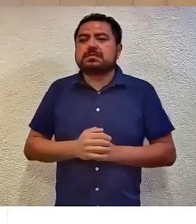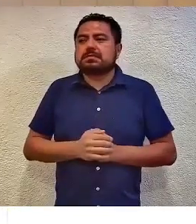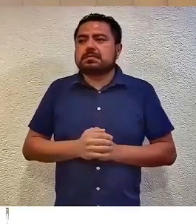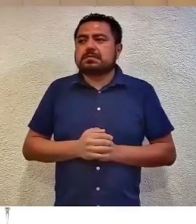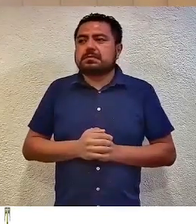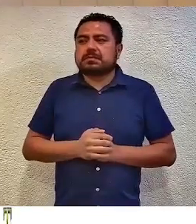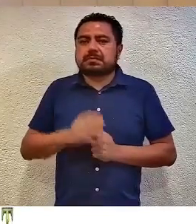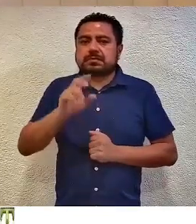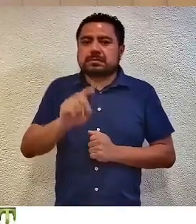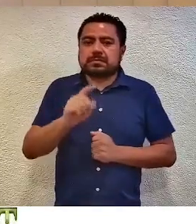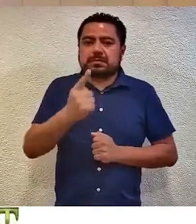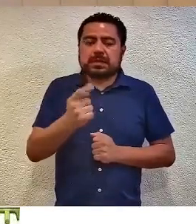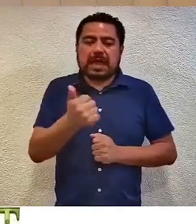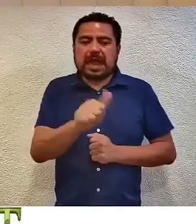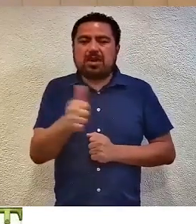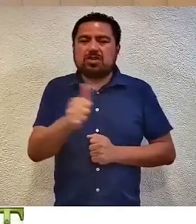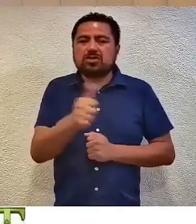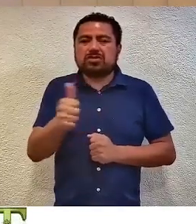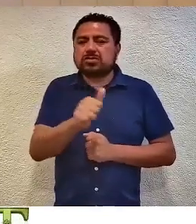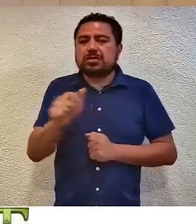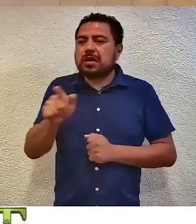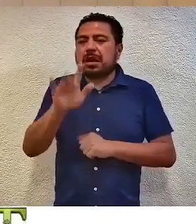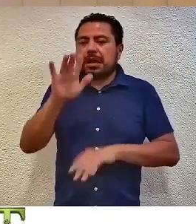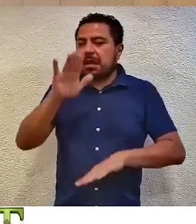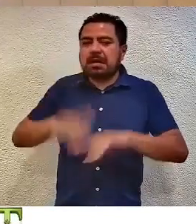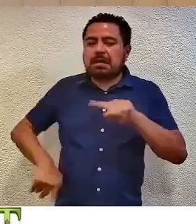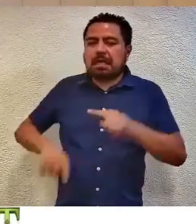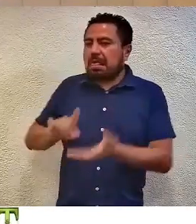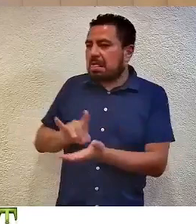al 31 de agosto, fecha en que dejó de ser